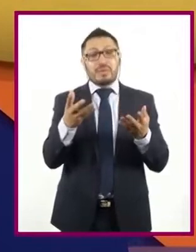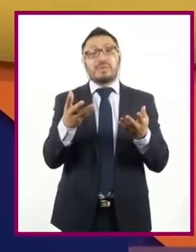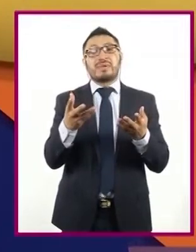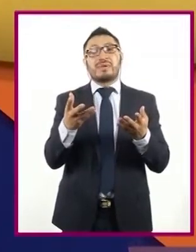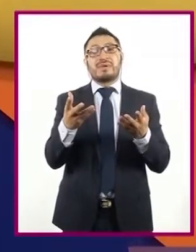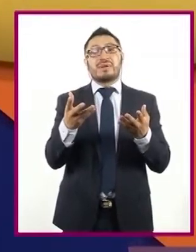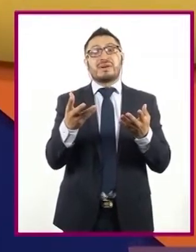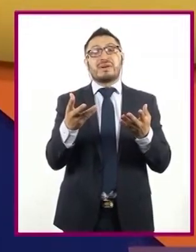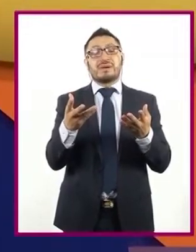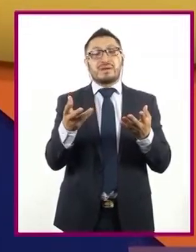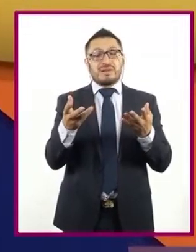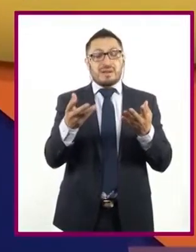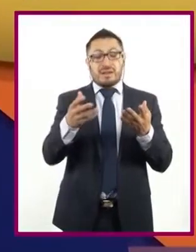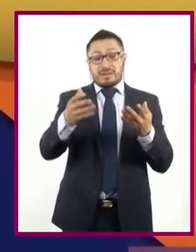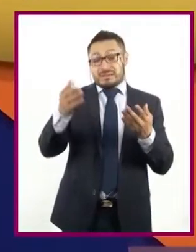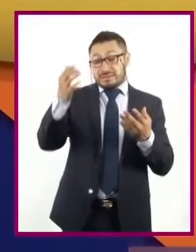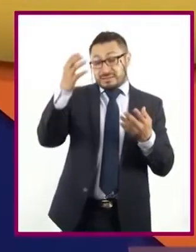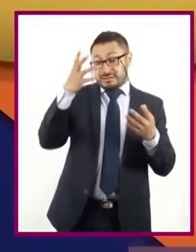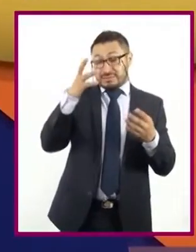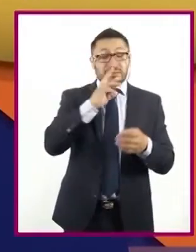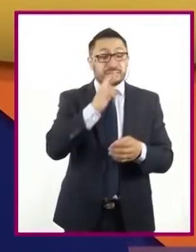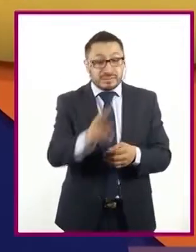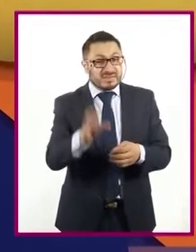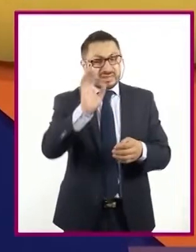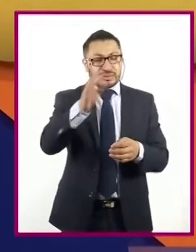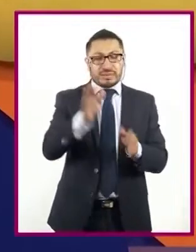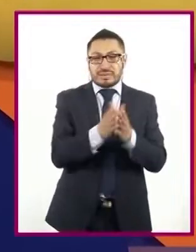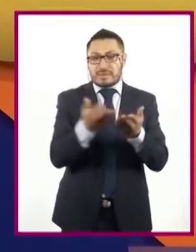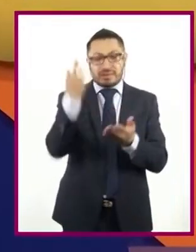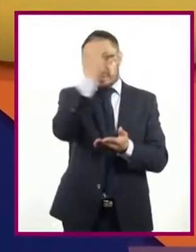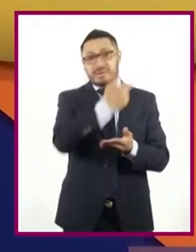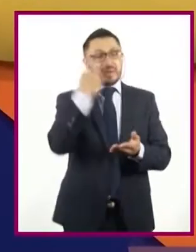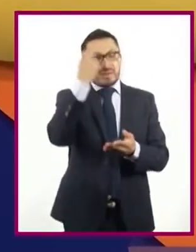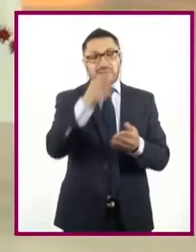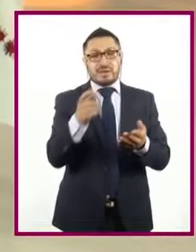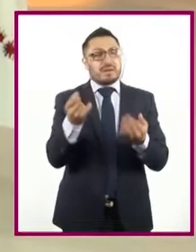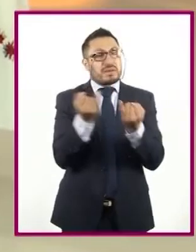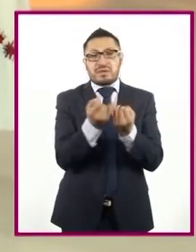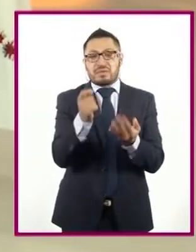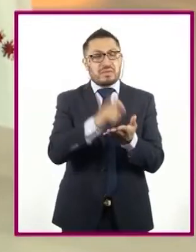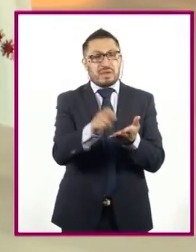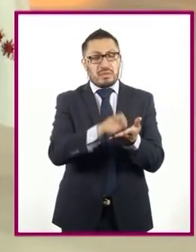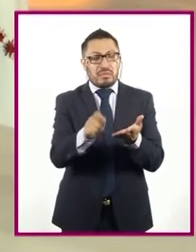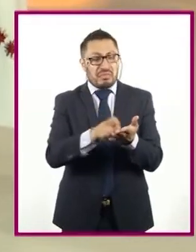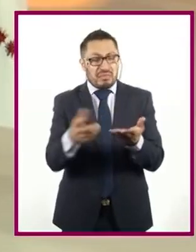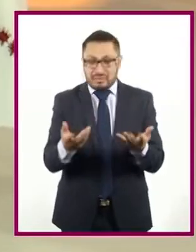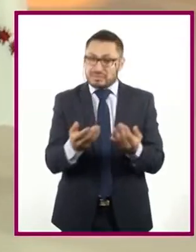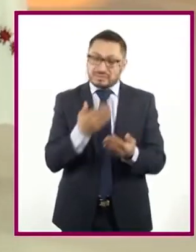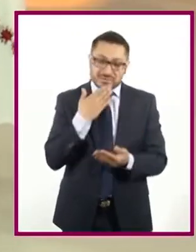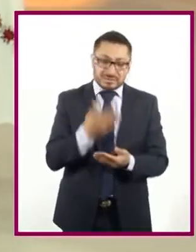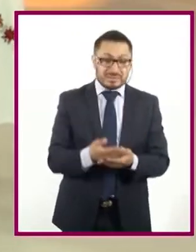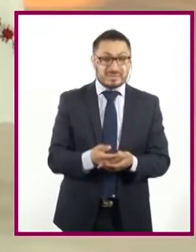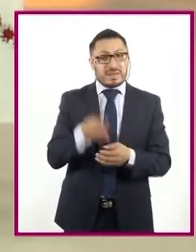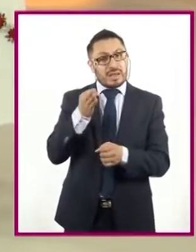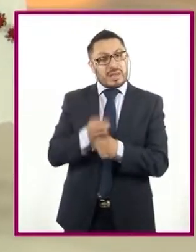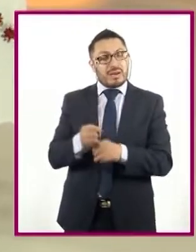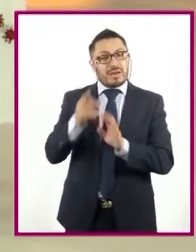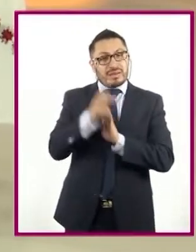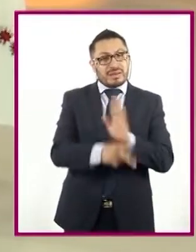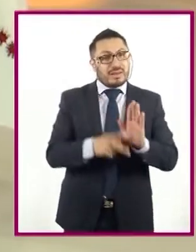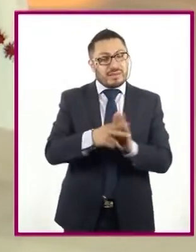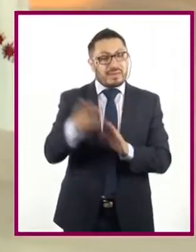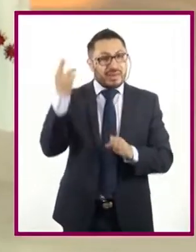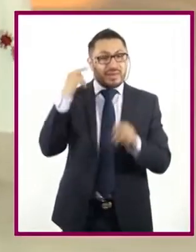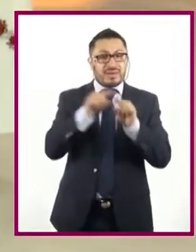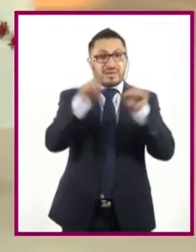consultar su libro de texto y revisar sus apuntes. Maestra Gisela, es momento de la cápsula de radio. Pasemos a